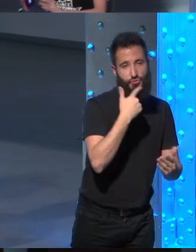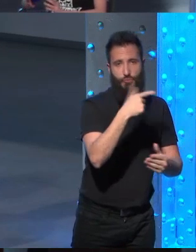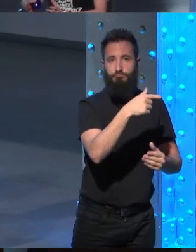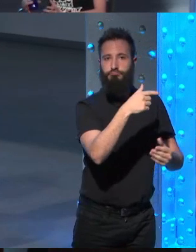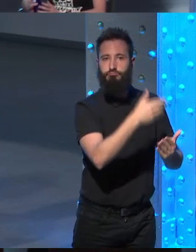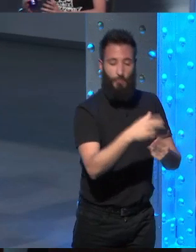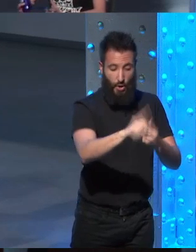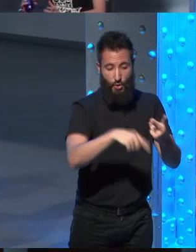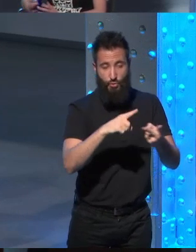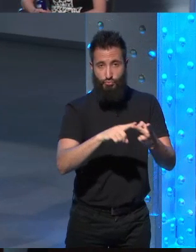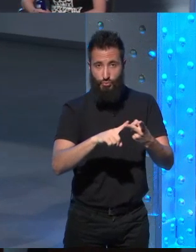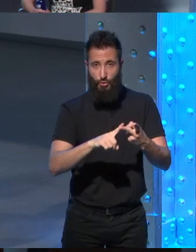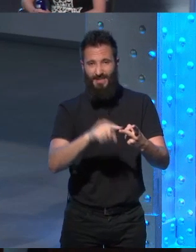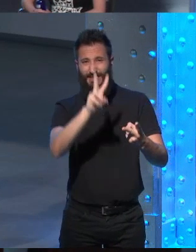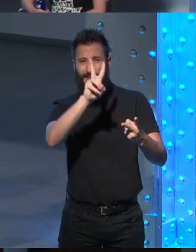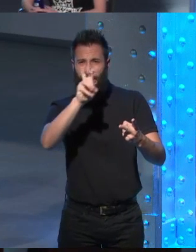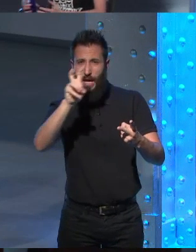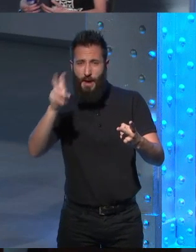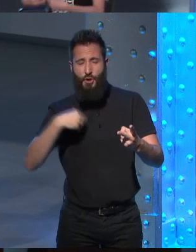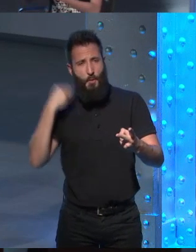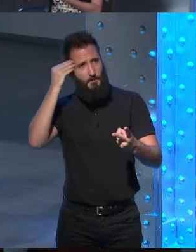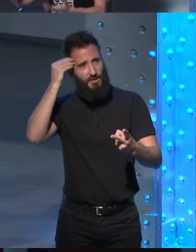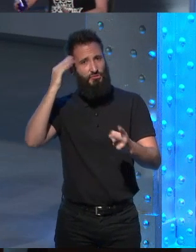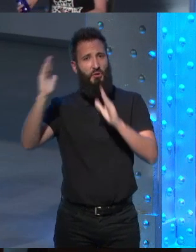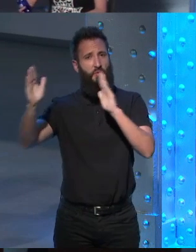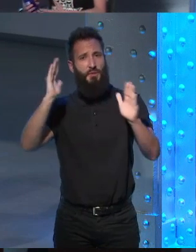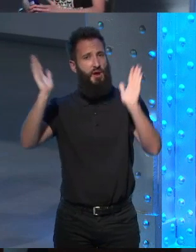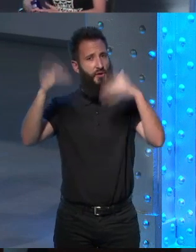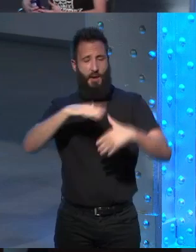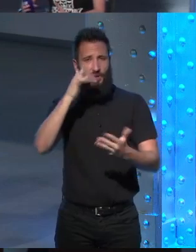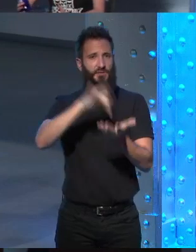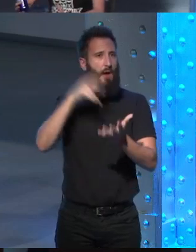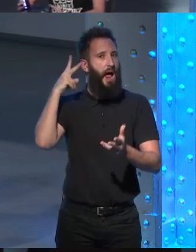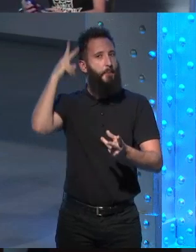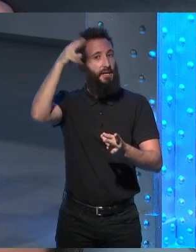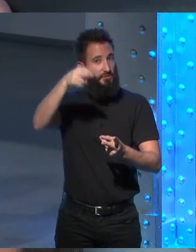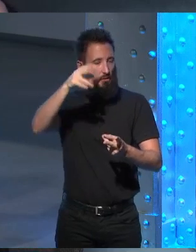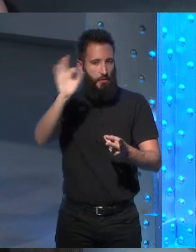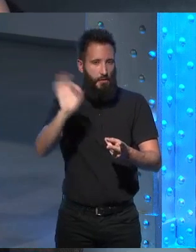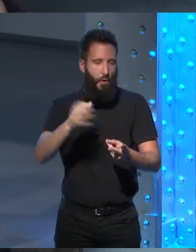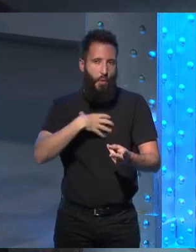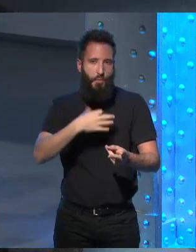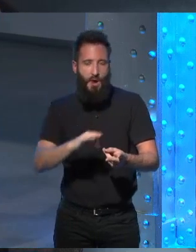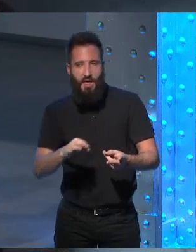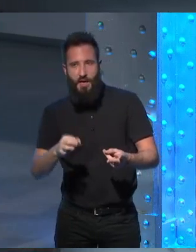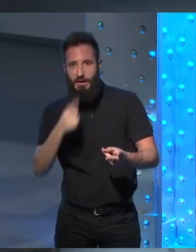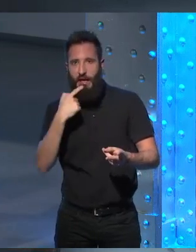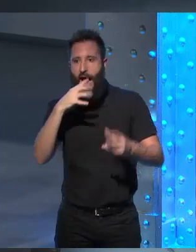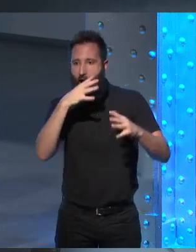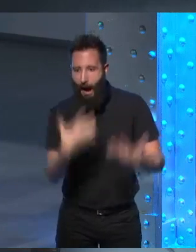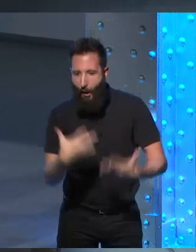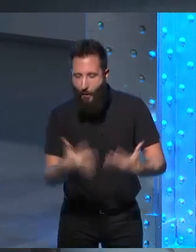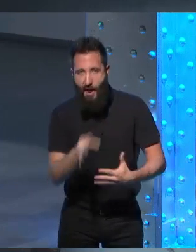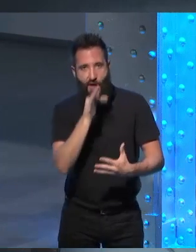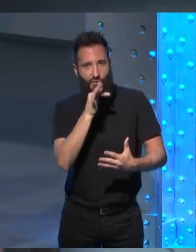fuentes. 2, temas que yo considero que son atemporales, como es el tema de las pensiones y tal, y que a lo mejor no están excesivamente de actualidad en un